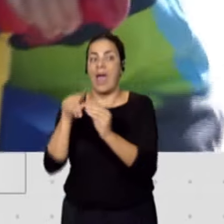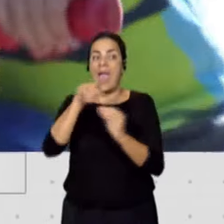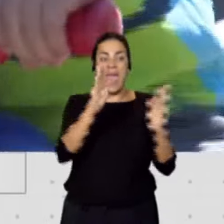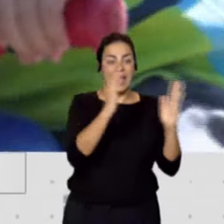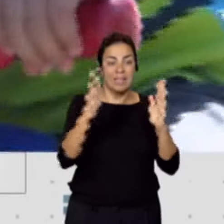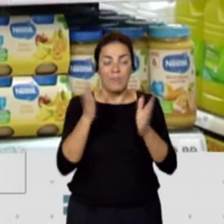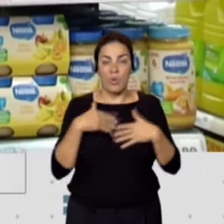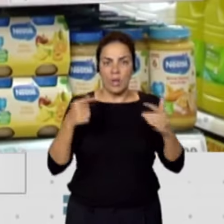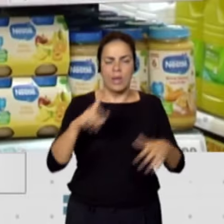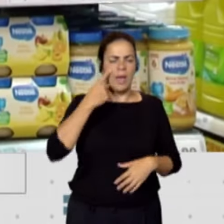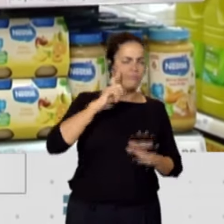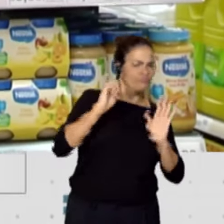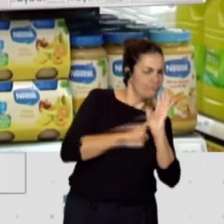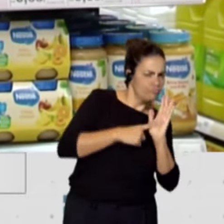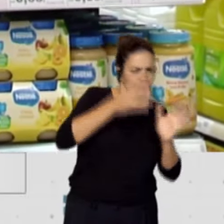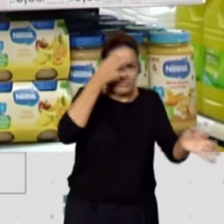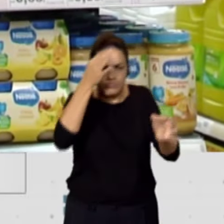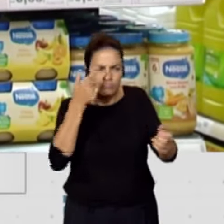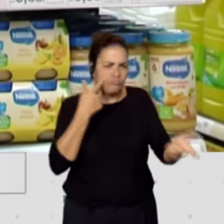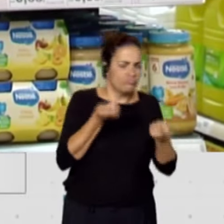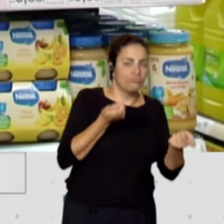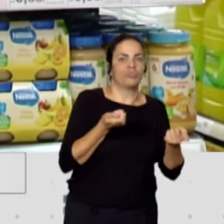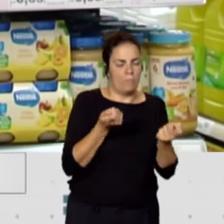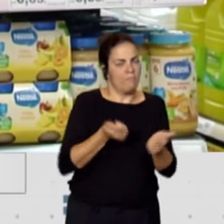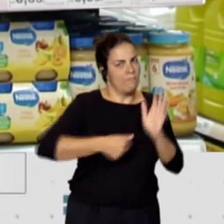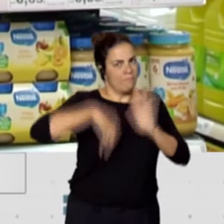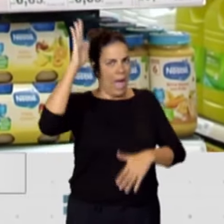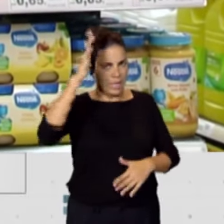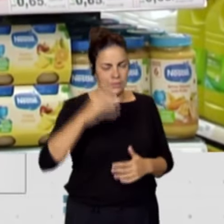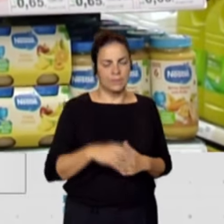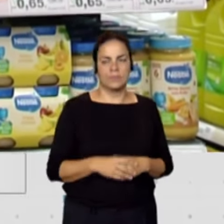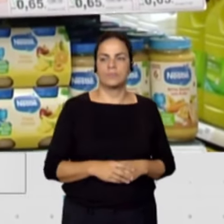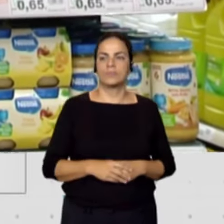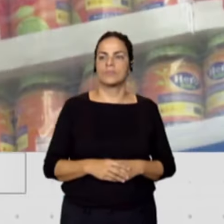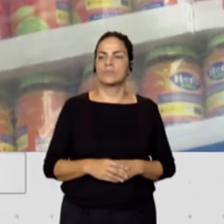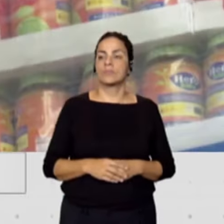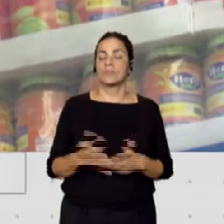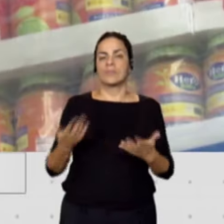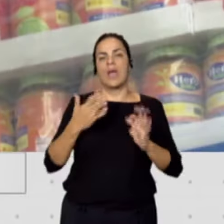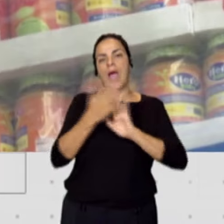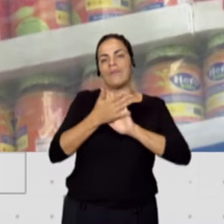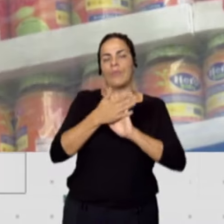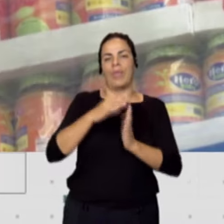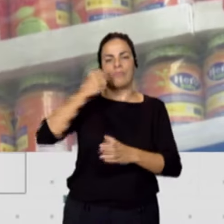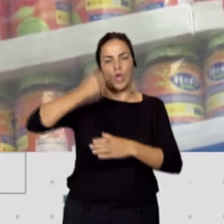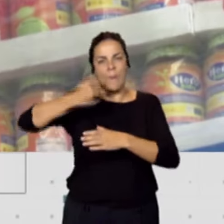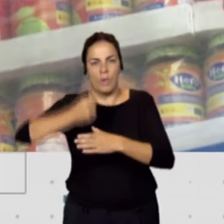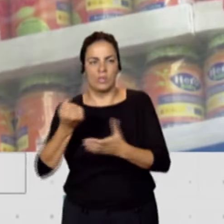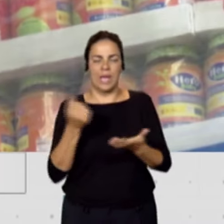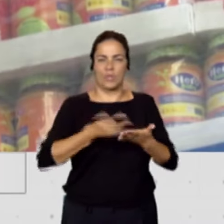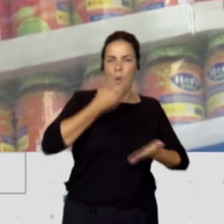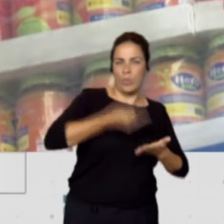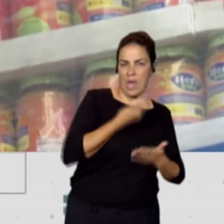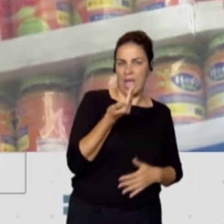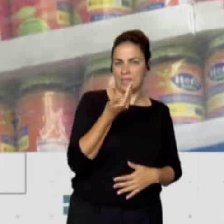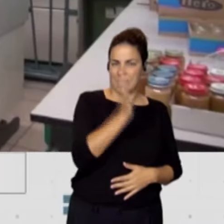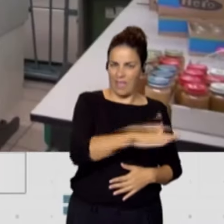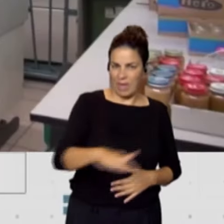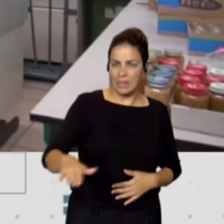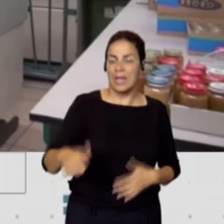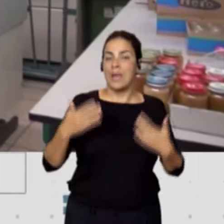restricciones pues son mayores estamos hablando en este caso conceto de compota de purez infantiles pero estos